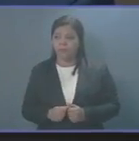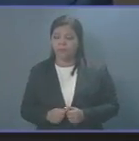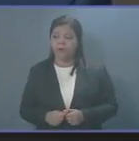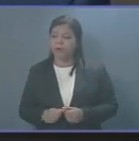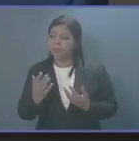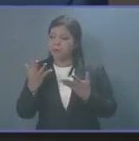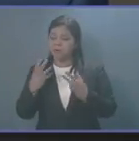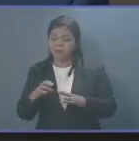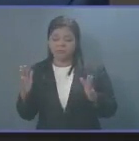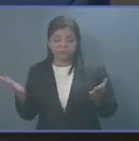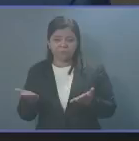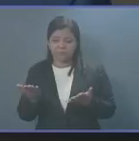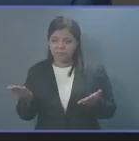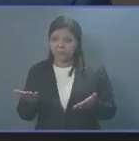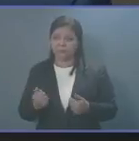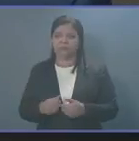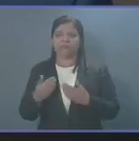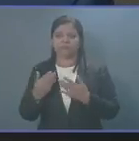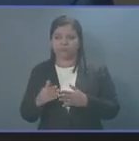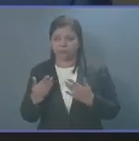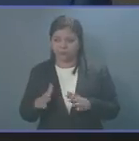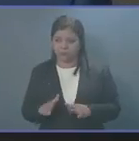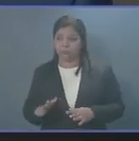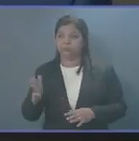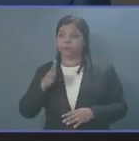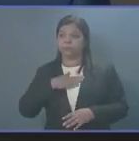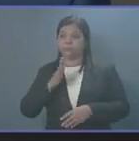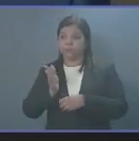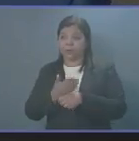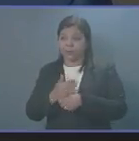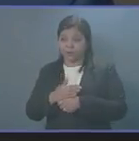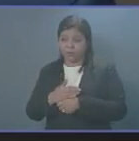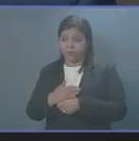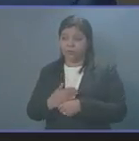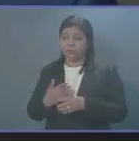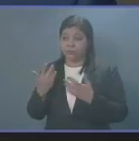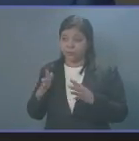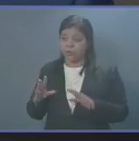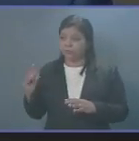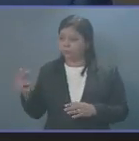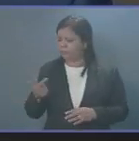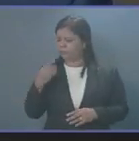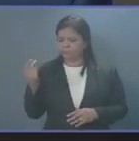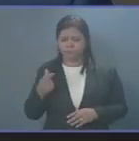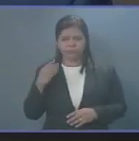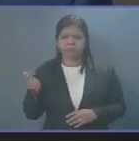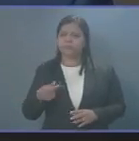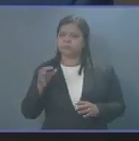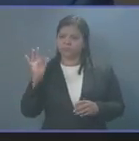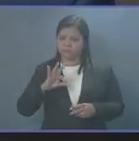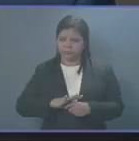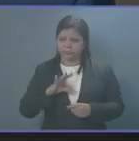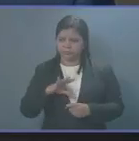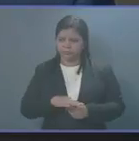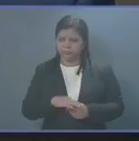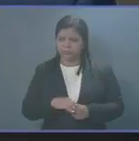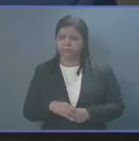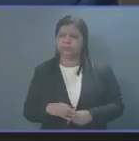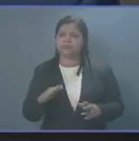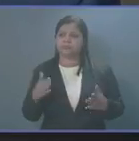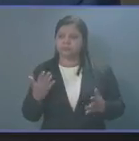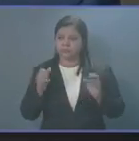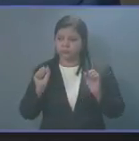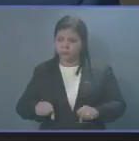no se quiere hacer. Al contrario, la democracia cristiana está lista para dar sus votos para